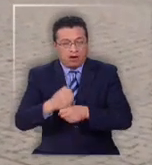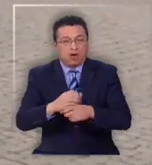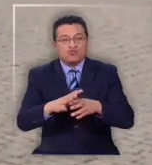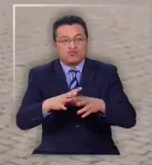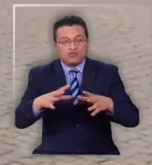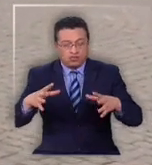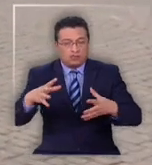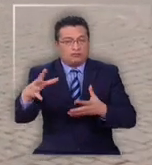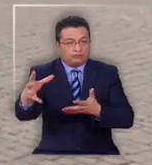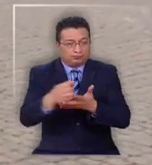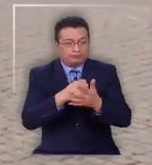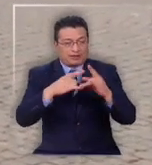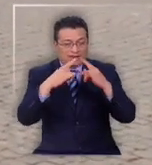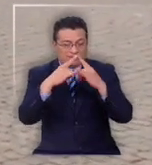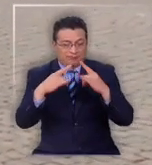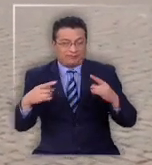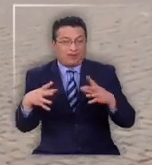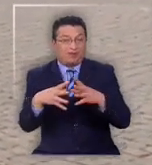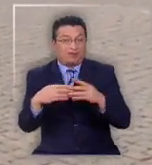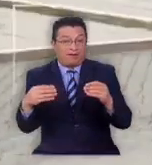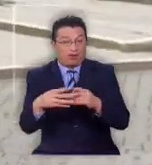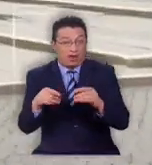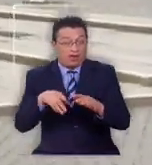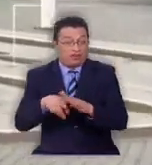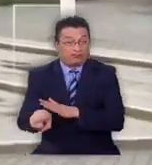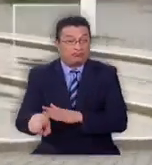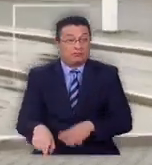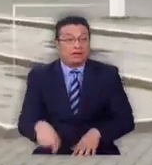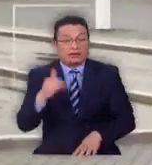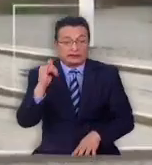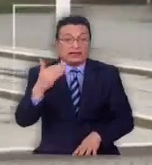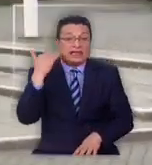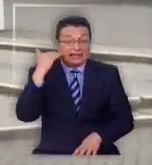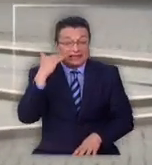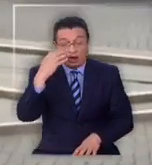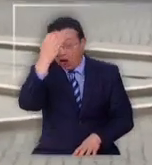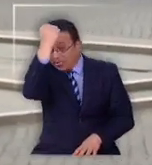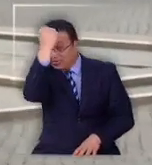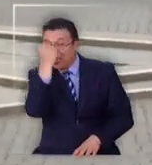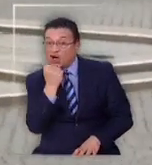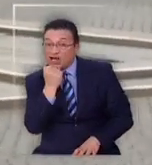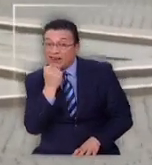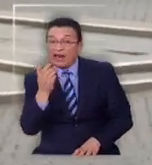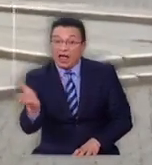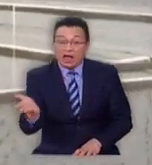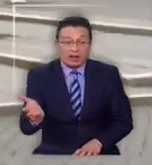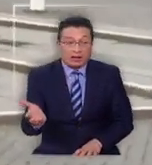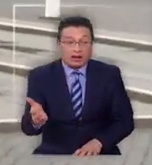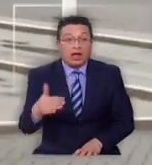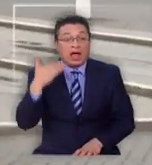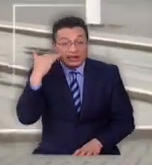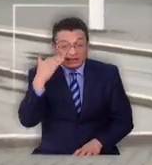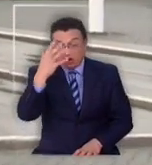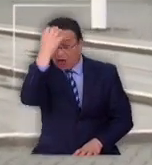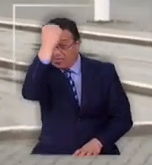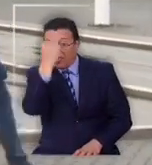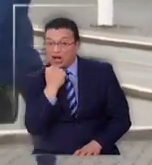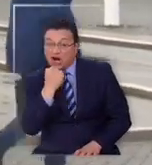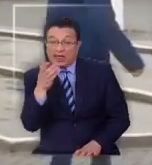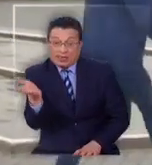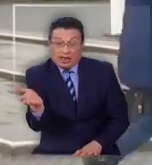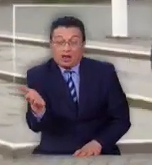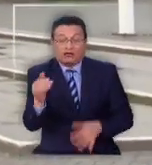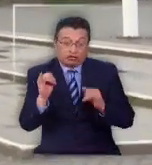los niños desde el campamento de refugiados. Sí, los niños terroristas. Los niños terroristas,